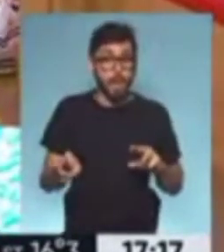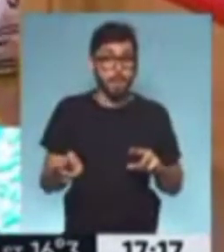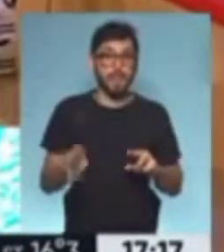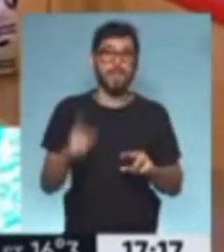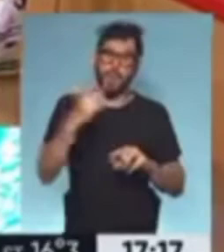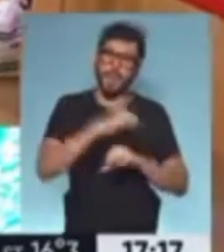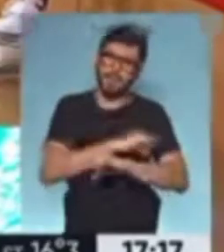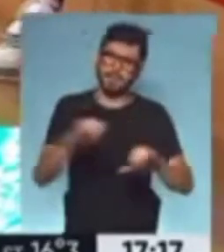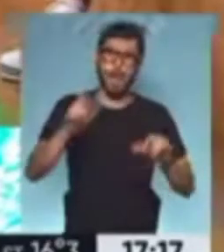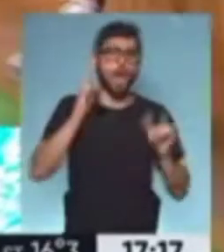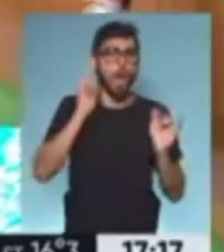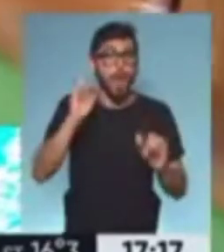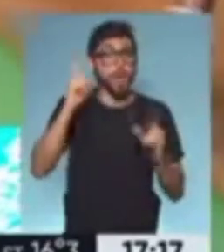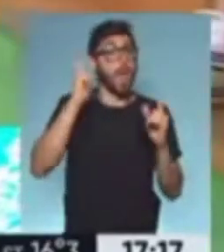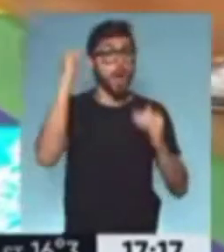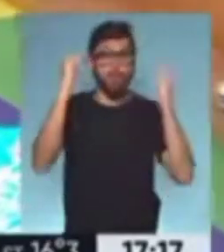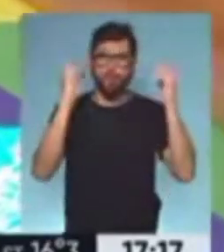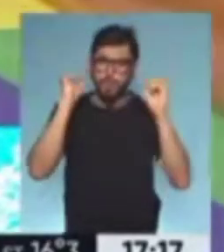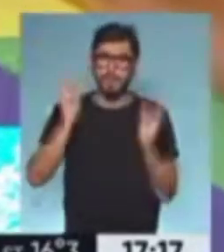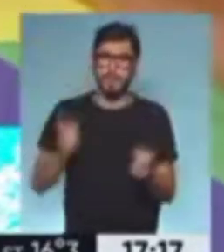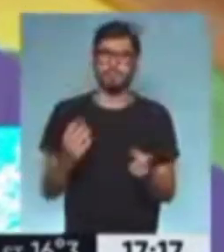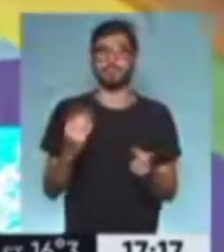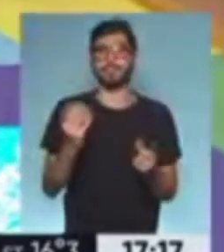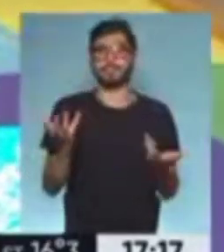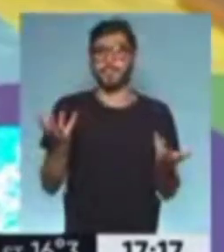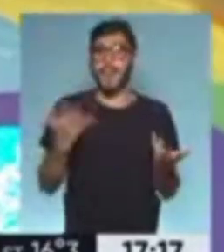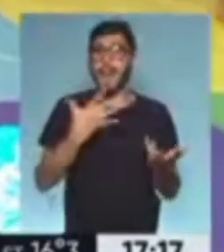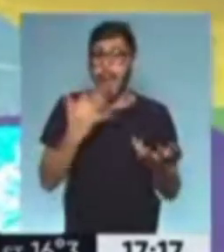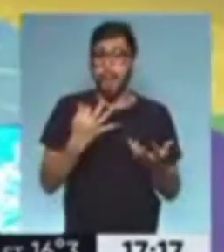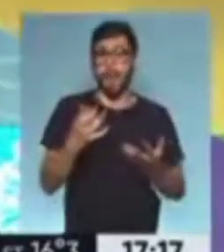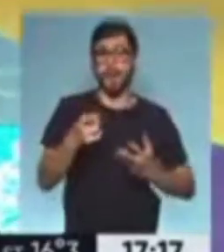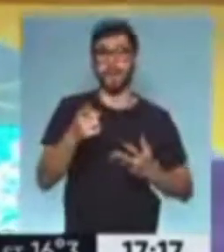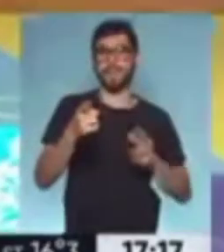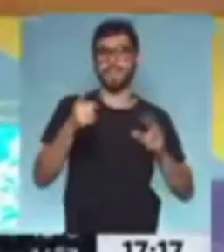pibas, pibis, y también para los adultos, ¿eh? Porque la verdad es que no hay edad para los imprudentes.